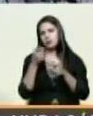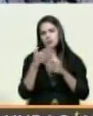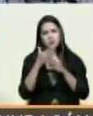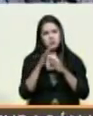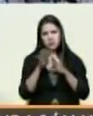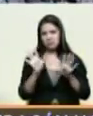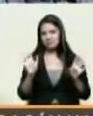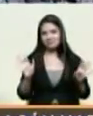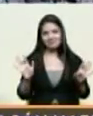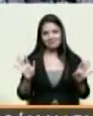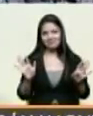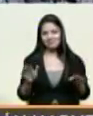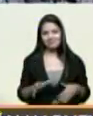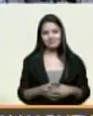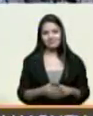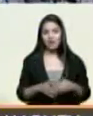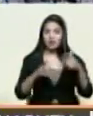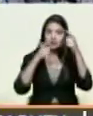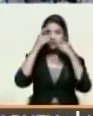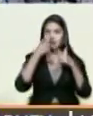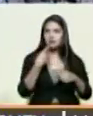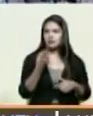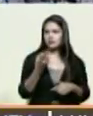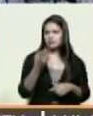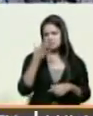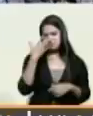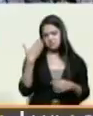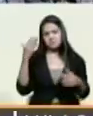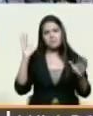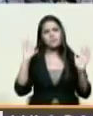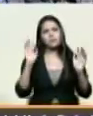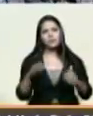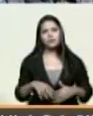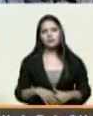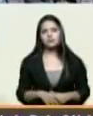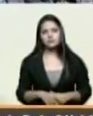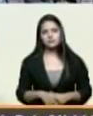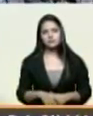eso? Decía el comandante Chávez, ¿qué es eso para nosotros?